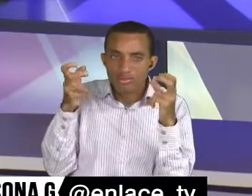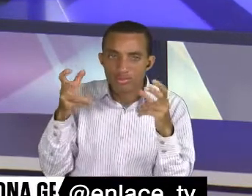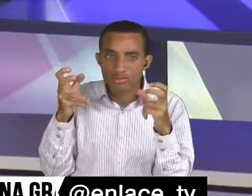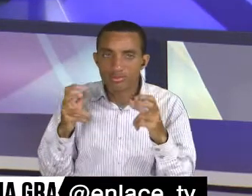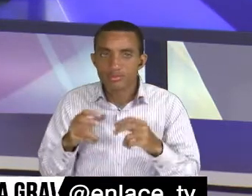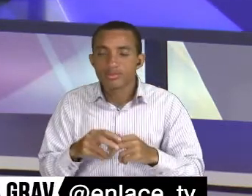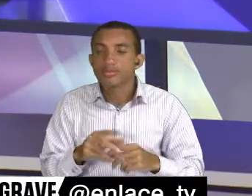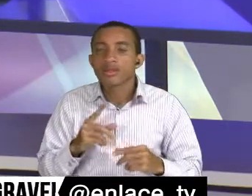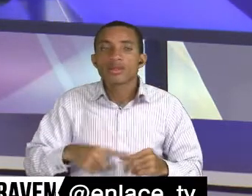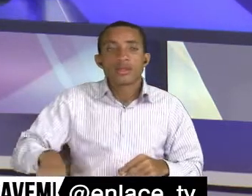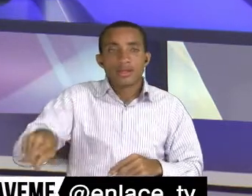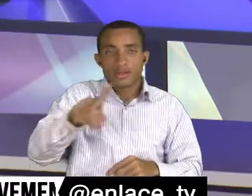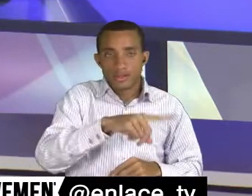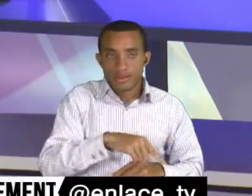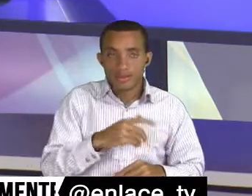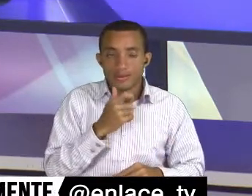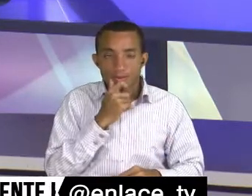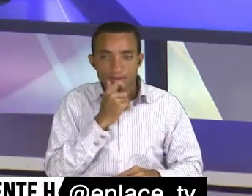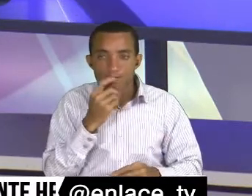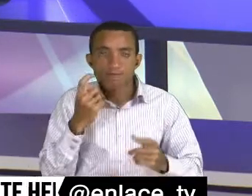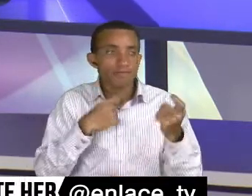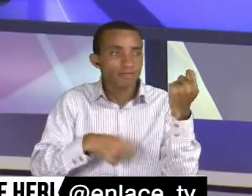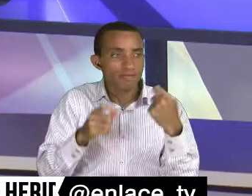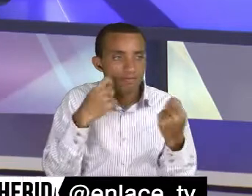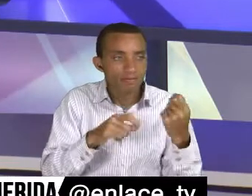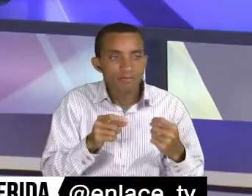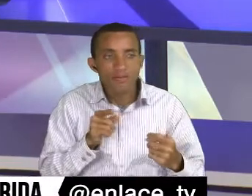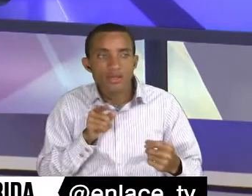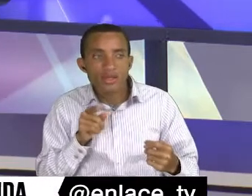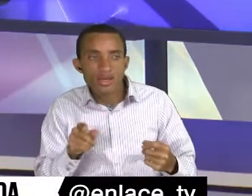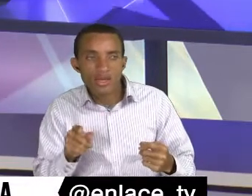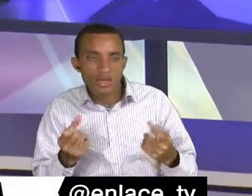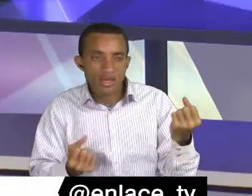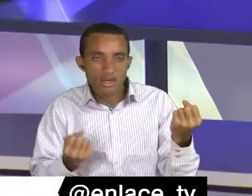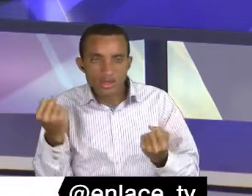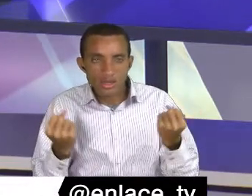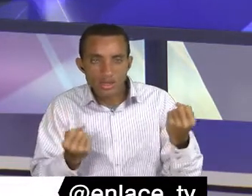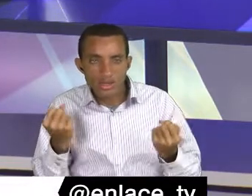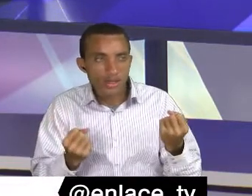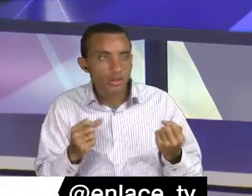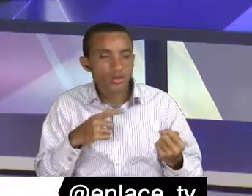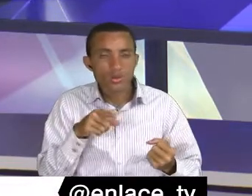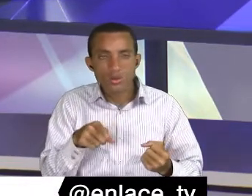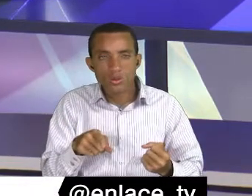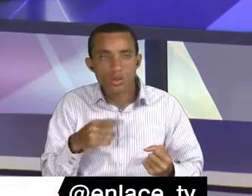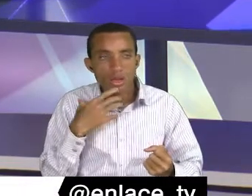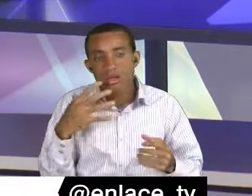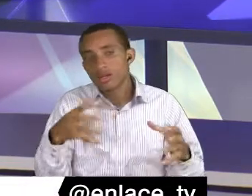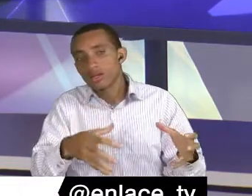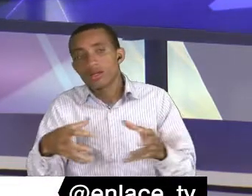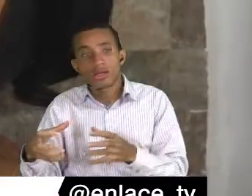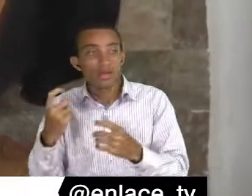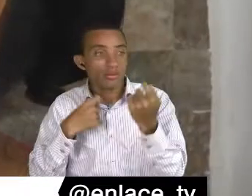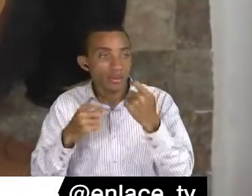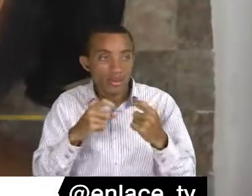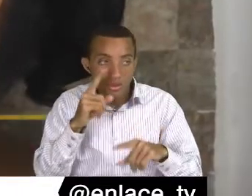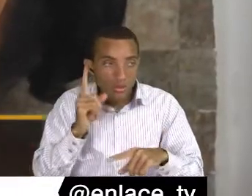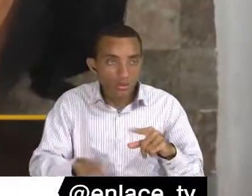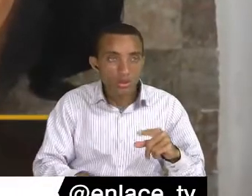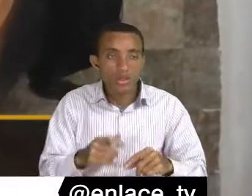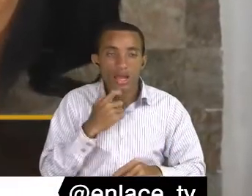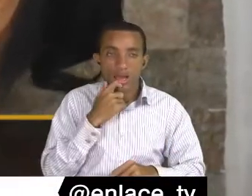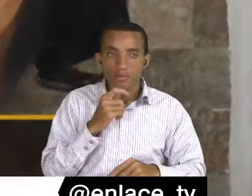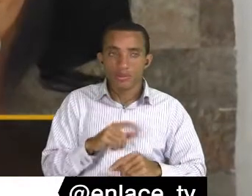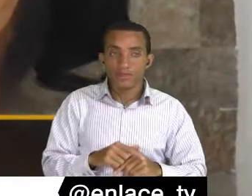vehículos hurtados, embargados o con orden de decomiso por fraude. La pérdida de su familia asciende a 30 millones de pesos. A través de un